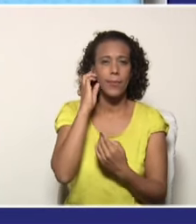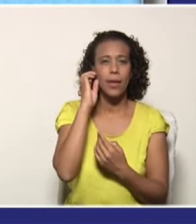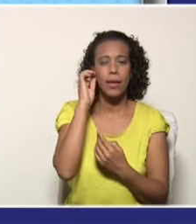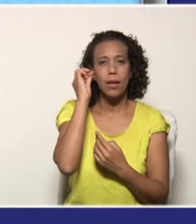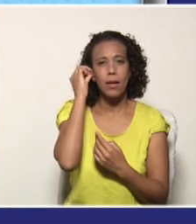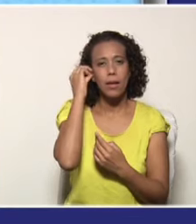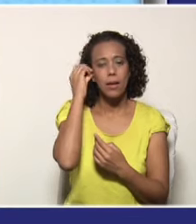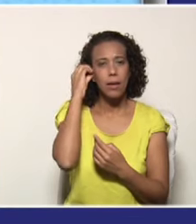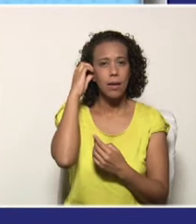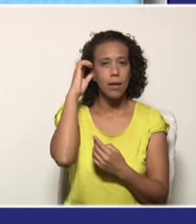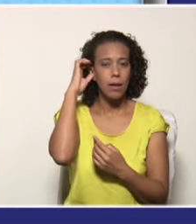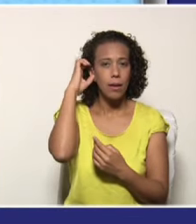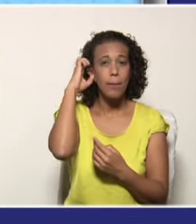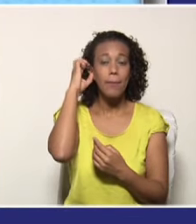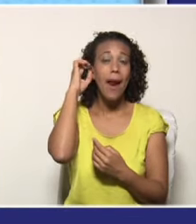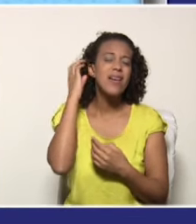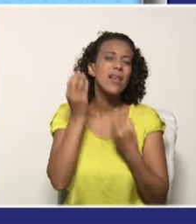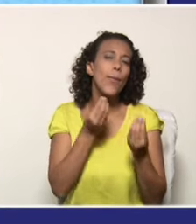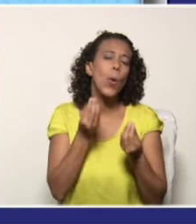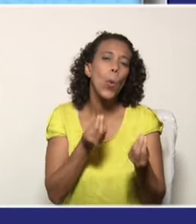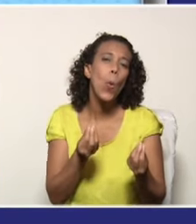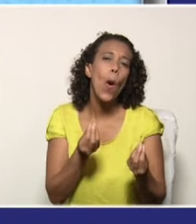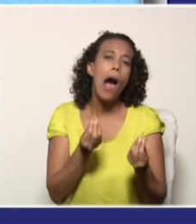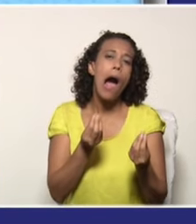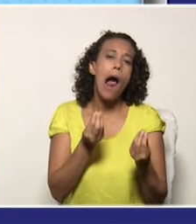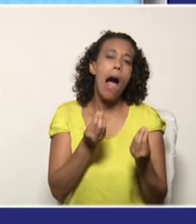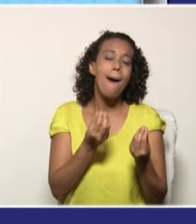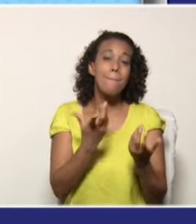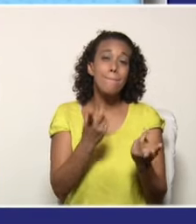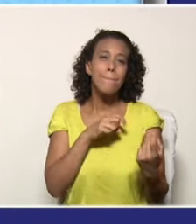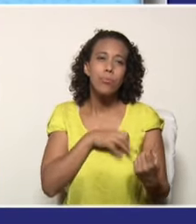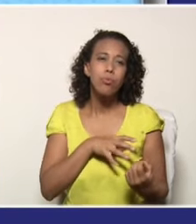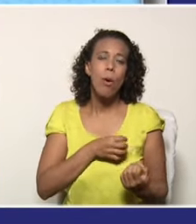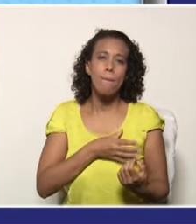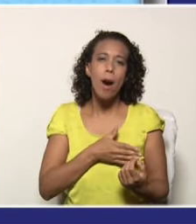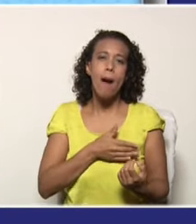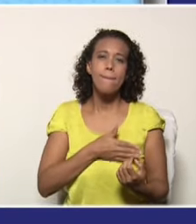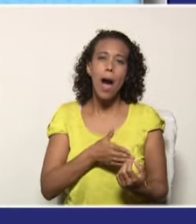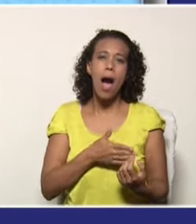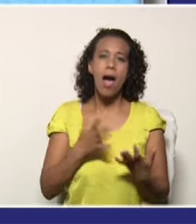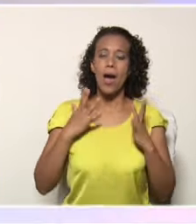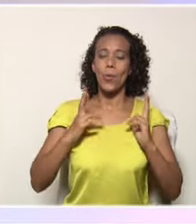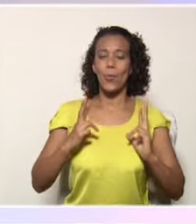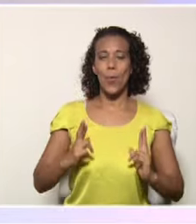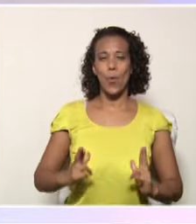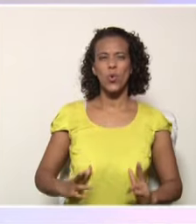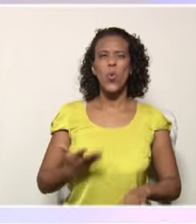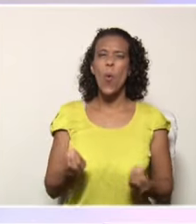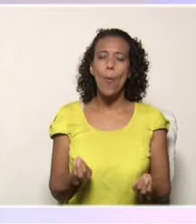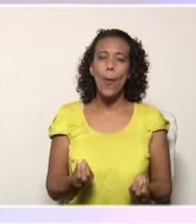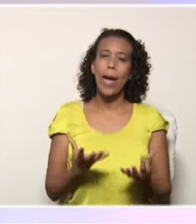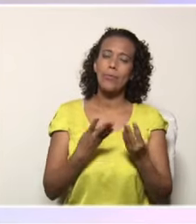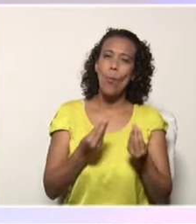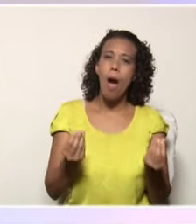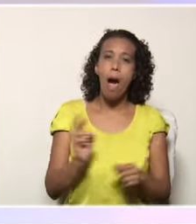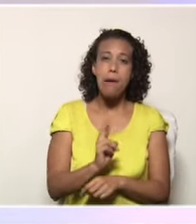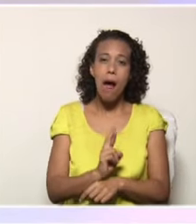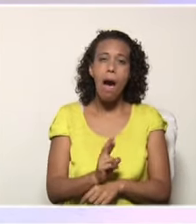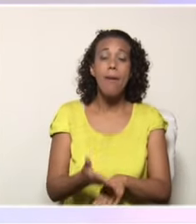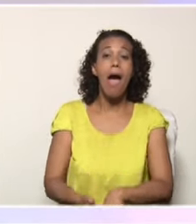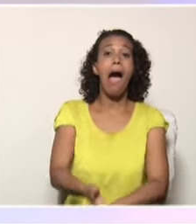la pulsación para saber cuál es su presión arterial en posición de reposo.